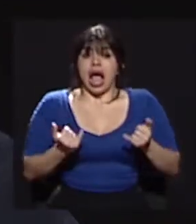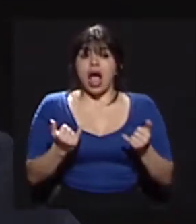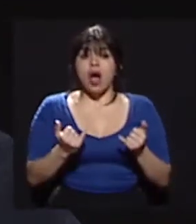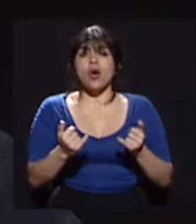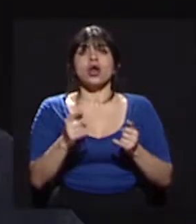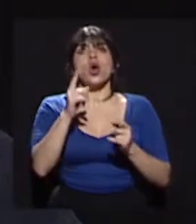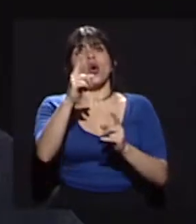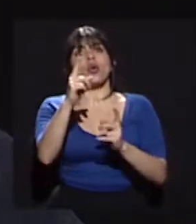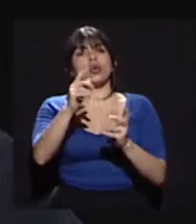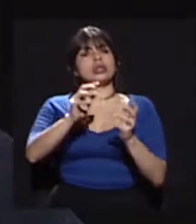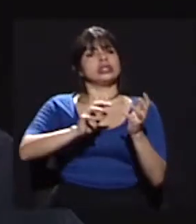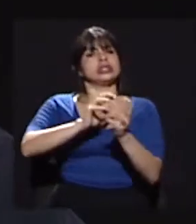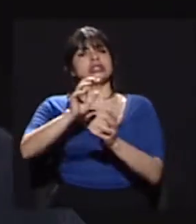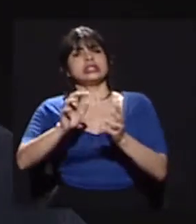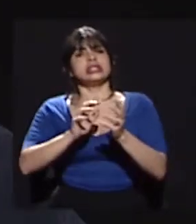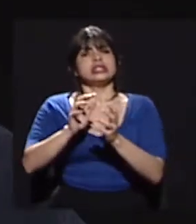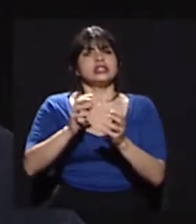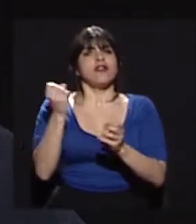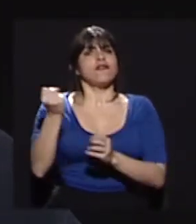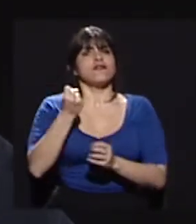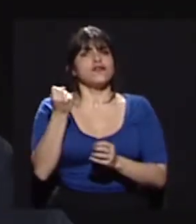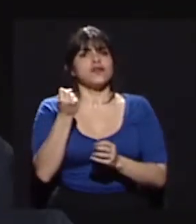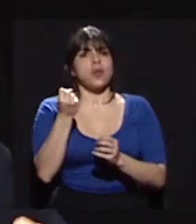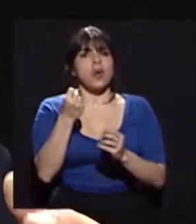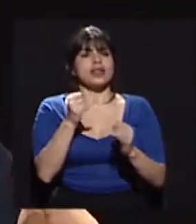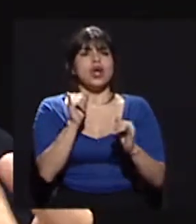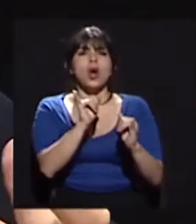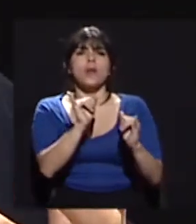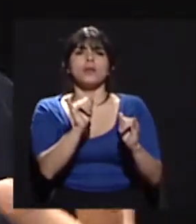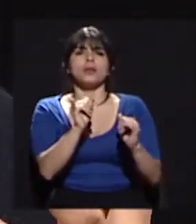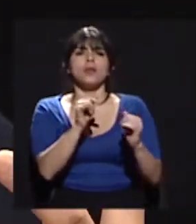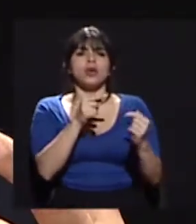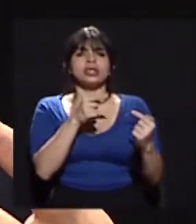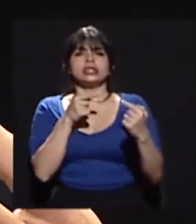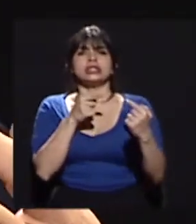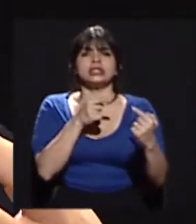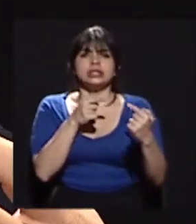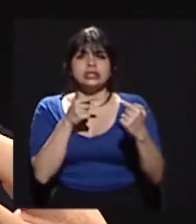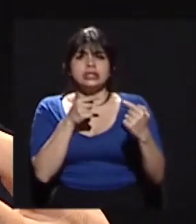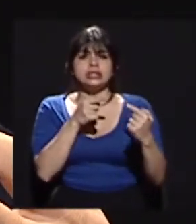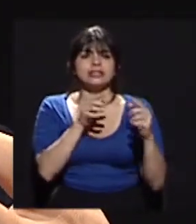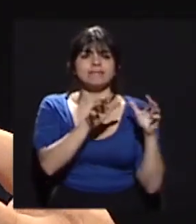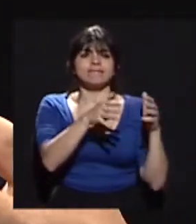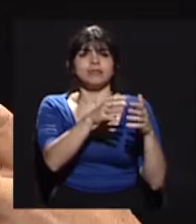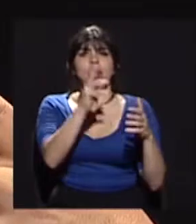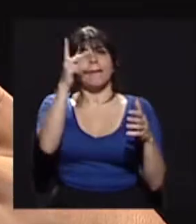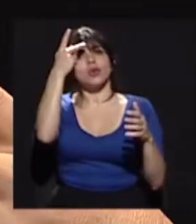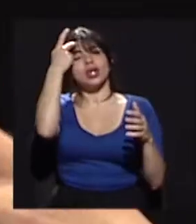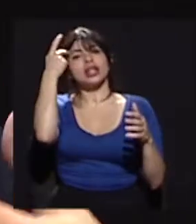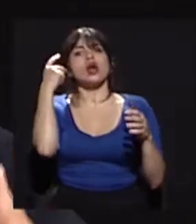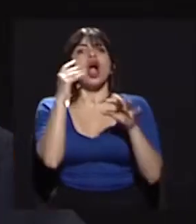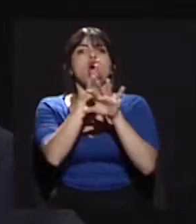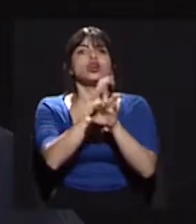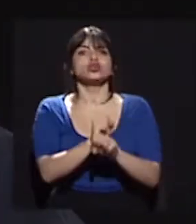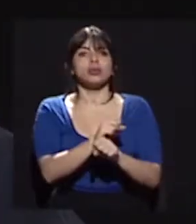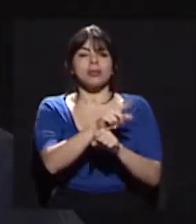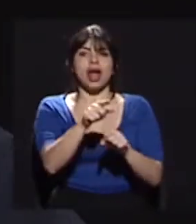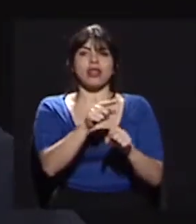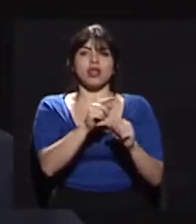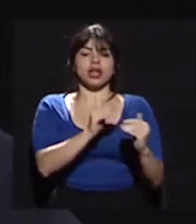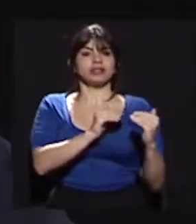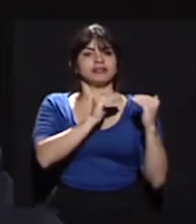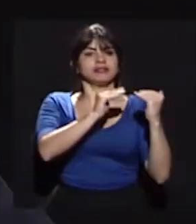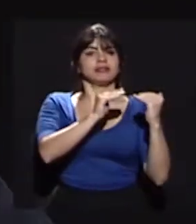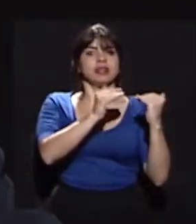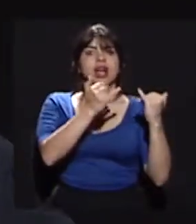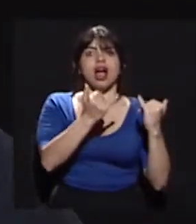muñequeo muy fuerte de un cuerpo político que se había acostumbrado a estar en una cierta posición